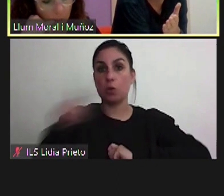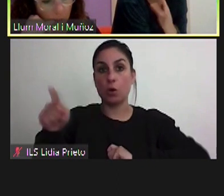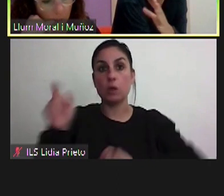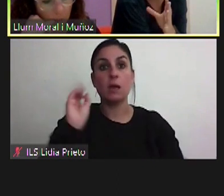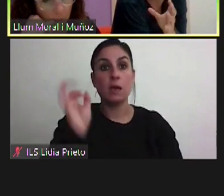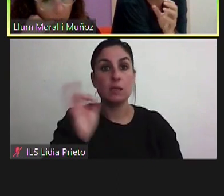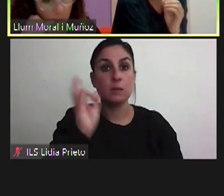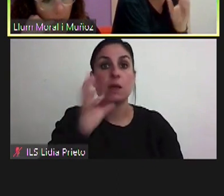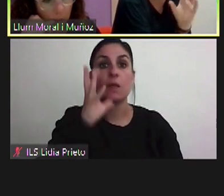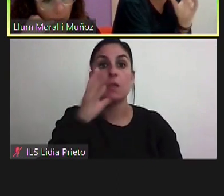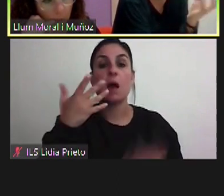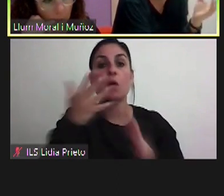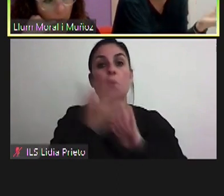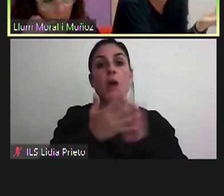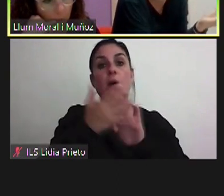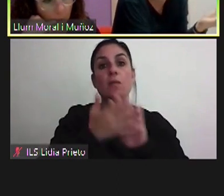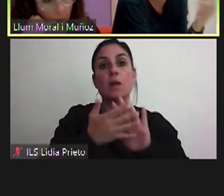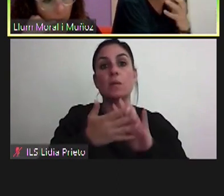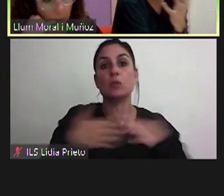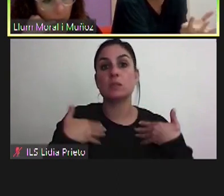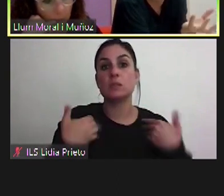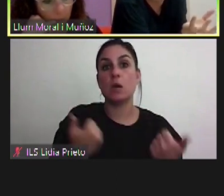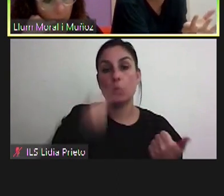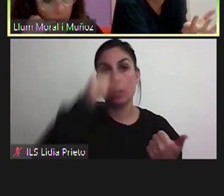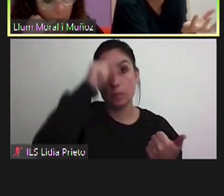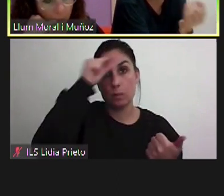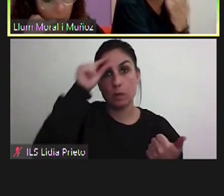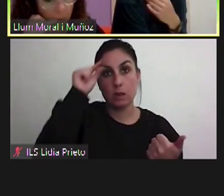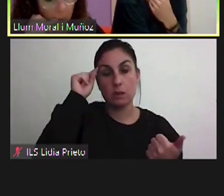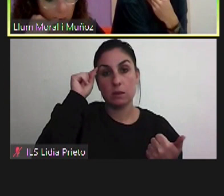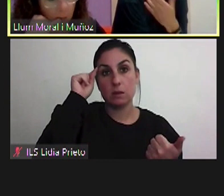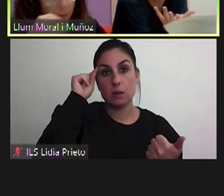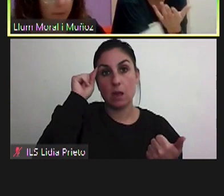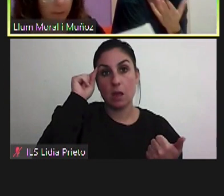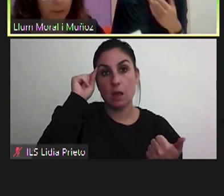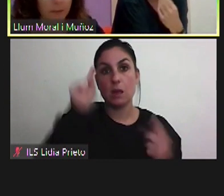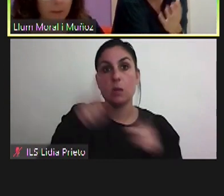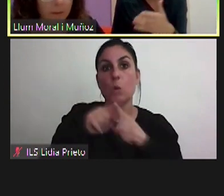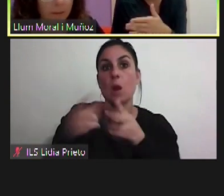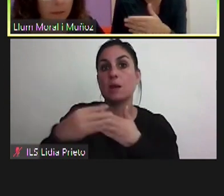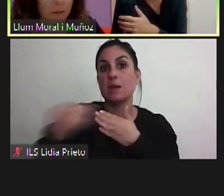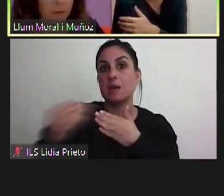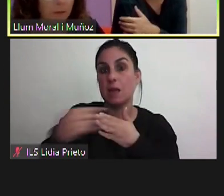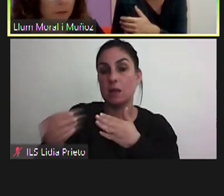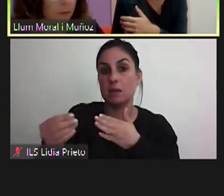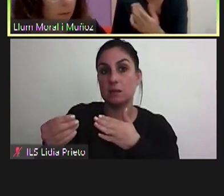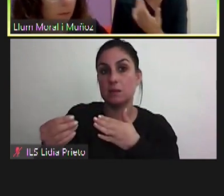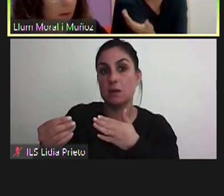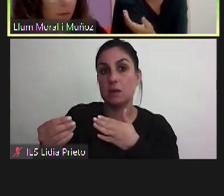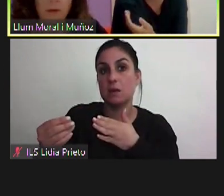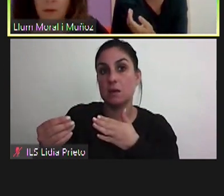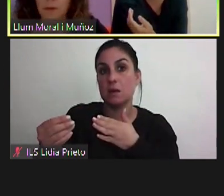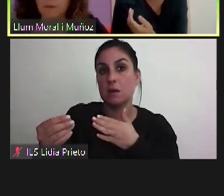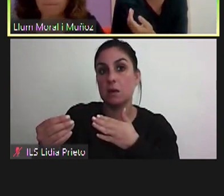aquí hablando mucho de personas con problemas de salud mental como potenciales clientes, que es como te puedes encontrar generalmente, pero también nos podemos encontrar con